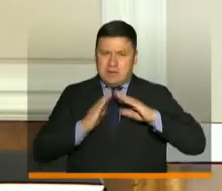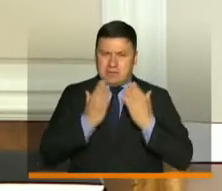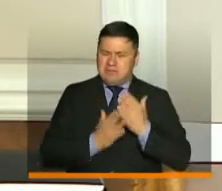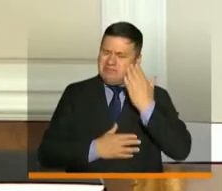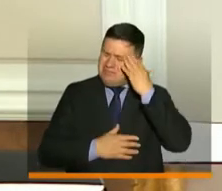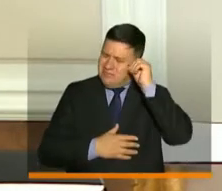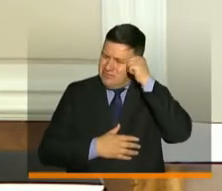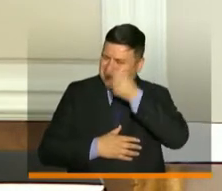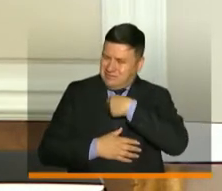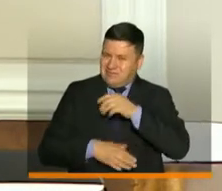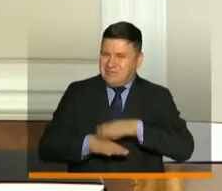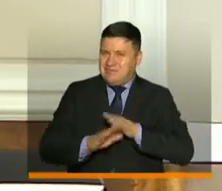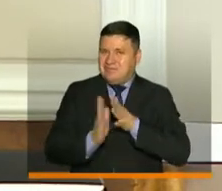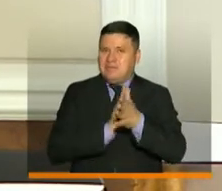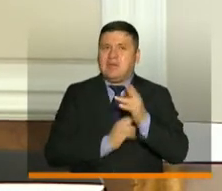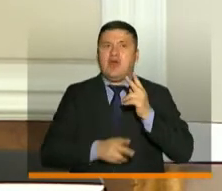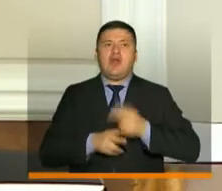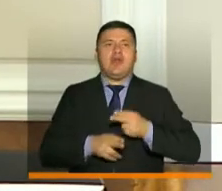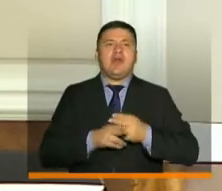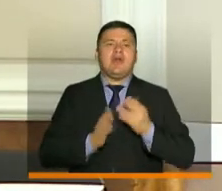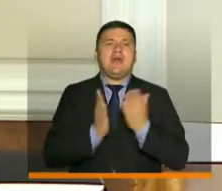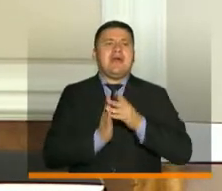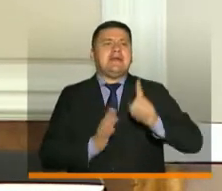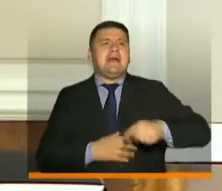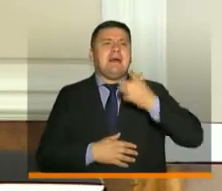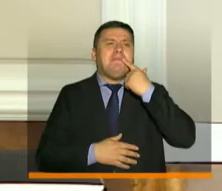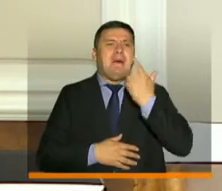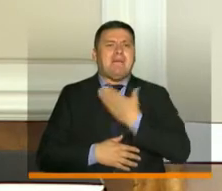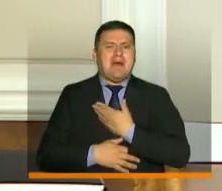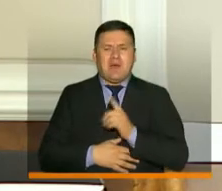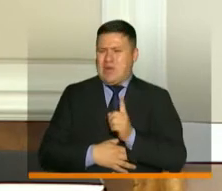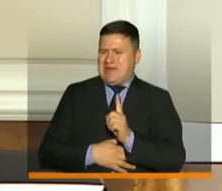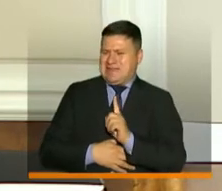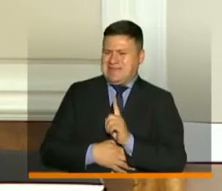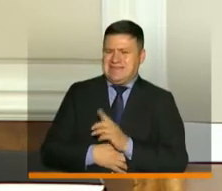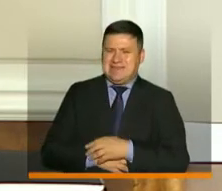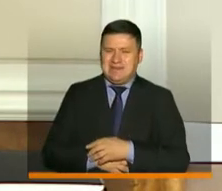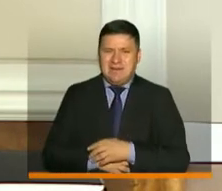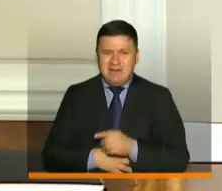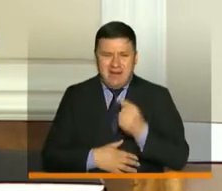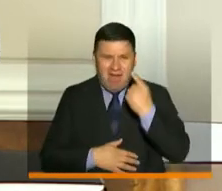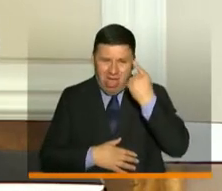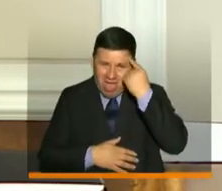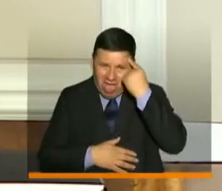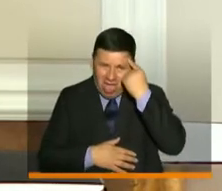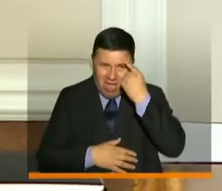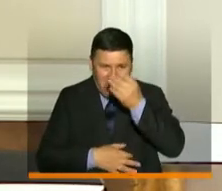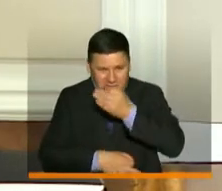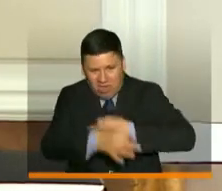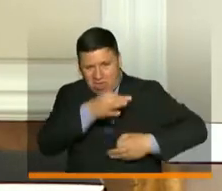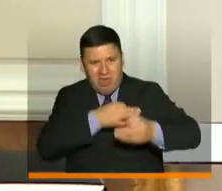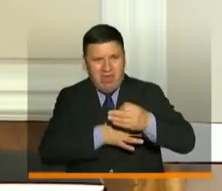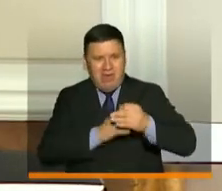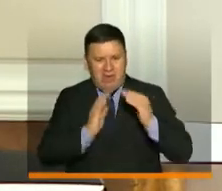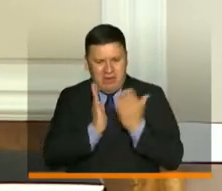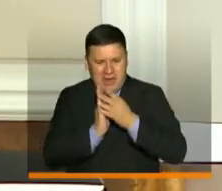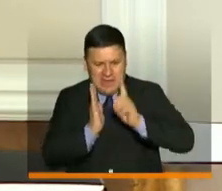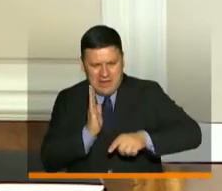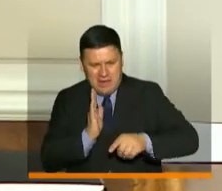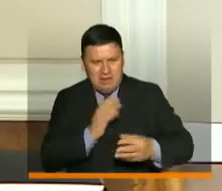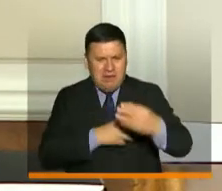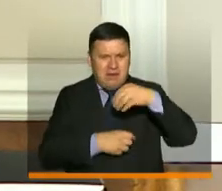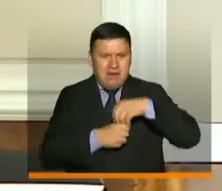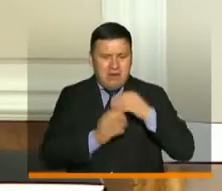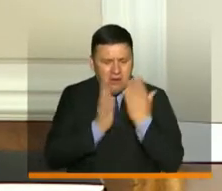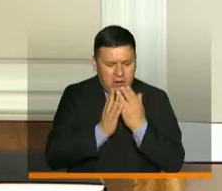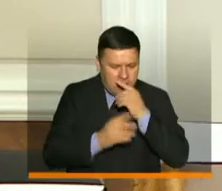nosotros utilizábamos el nombre escuela de padres, que no es que la escuela vaya a sustituir lo que es la formación